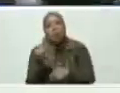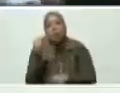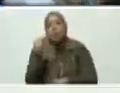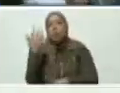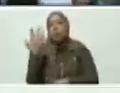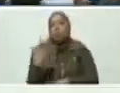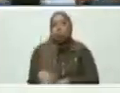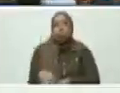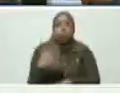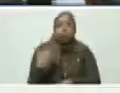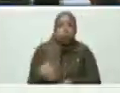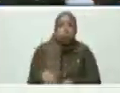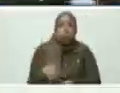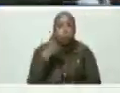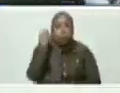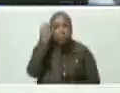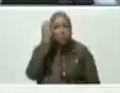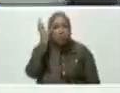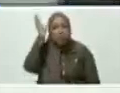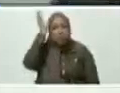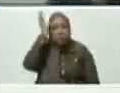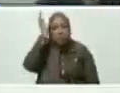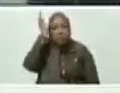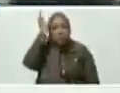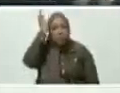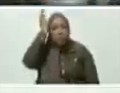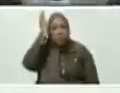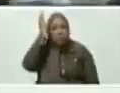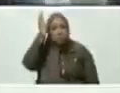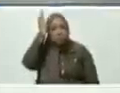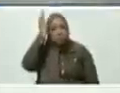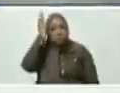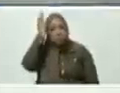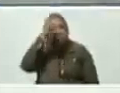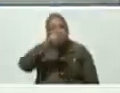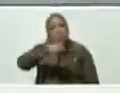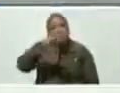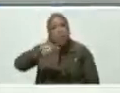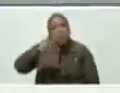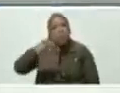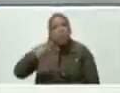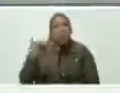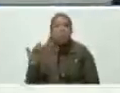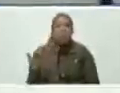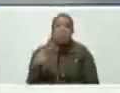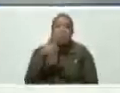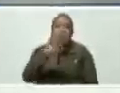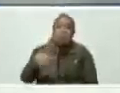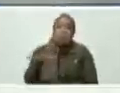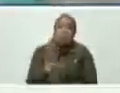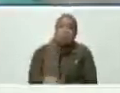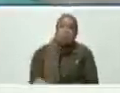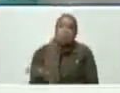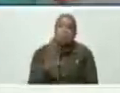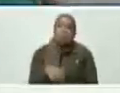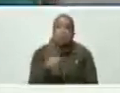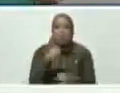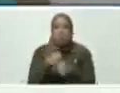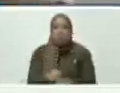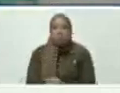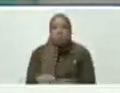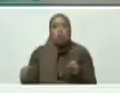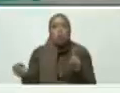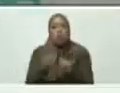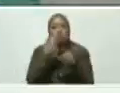le pido al pueblo máxima conciencia le pido a los comerciantes máxima conciencia y le pido al pueblo espíritu de